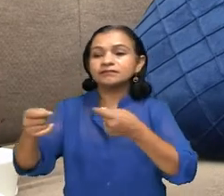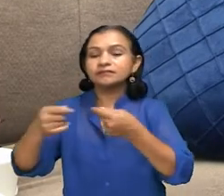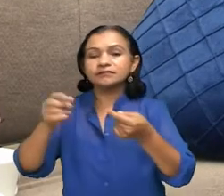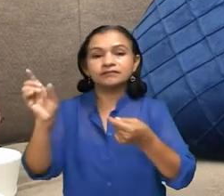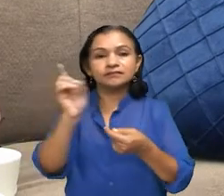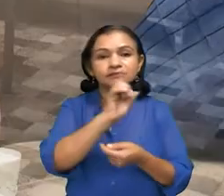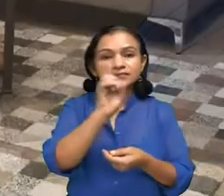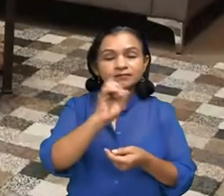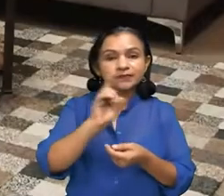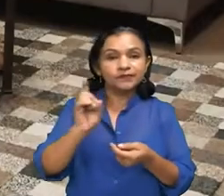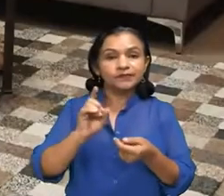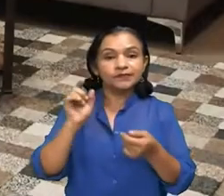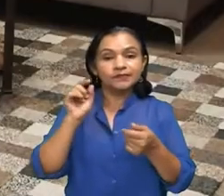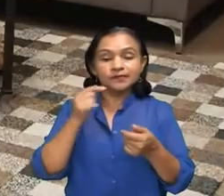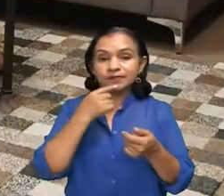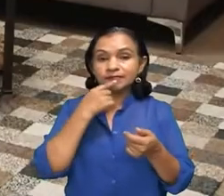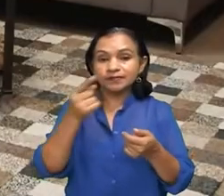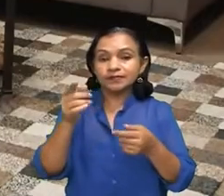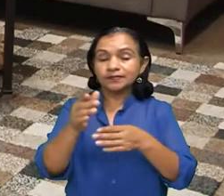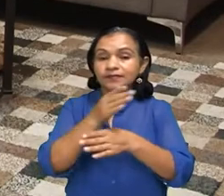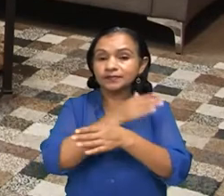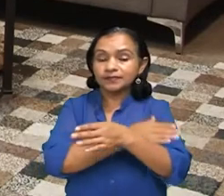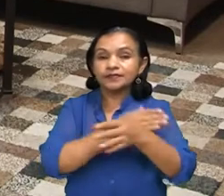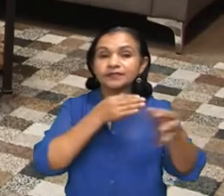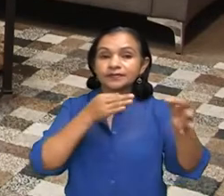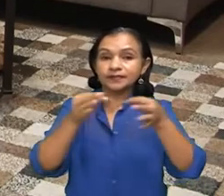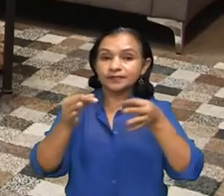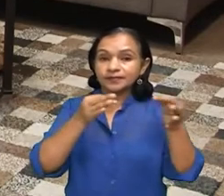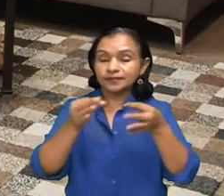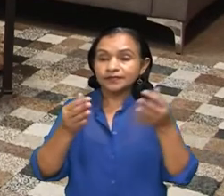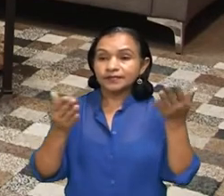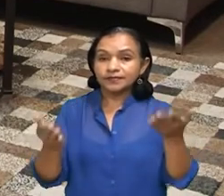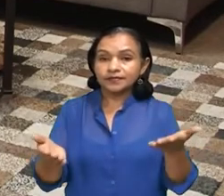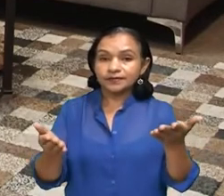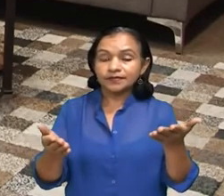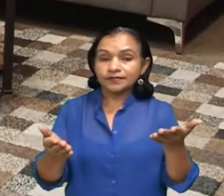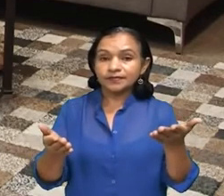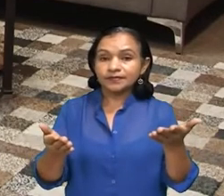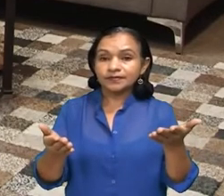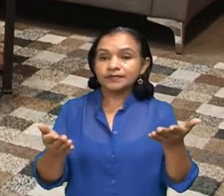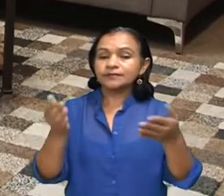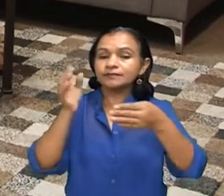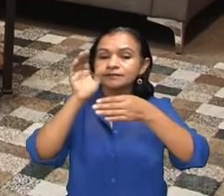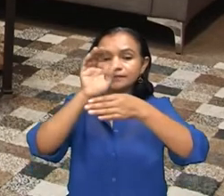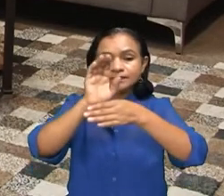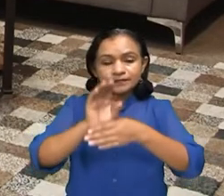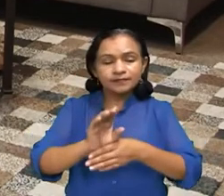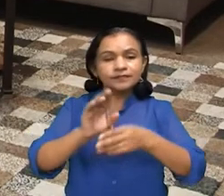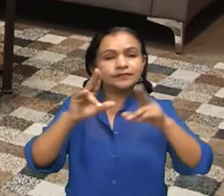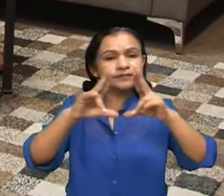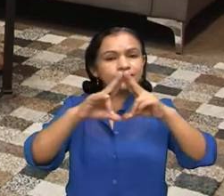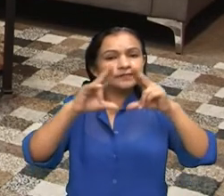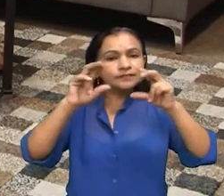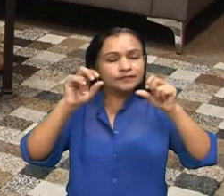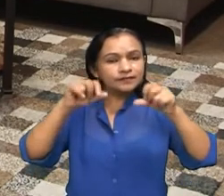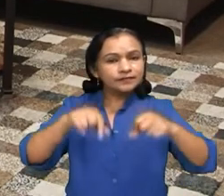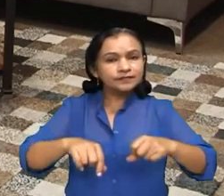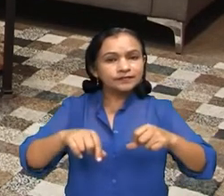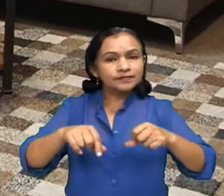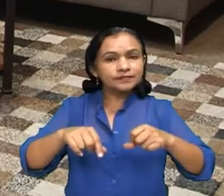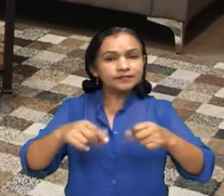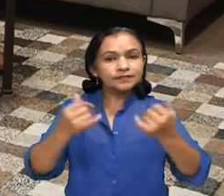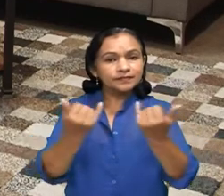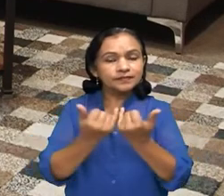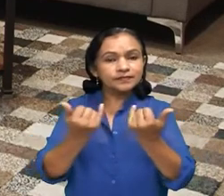Claro, los espacios. Y es ahí donde yo te decía al inicio que también hay que acostumbrar al nicaragüense consumidor a que sea